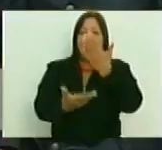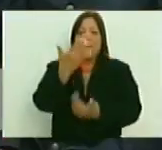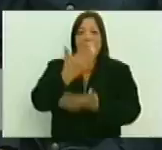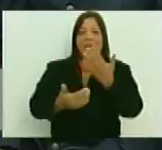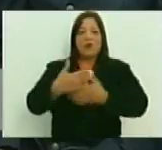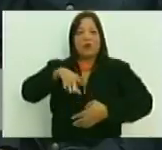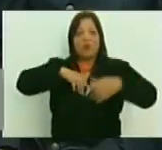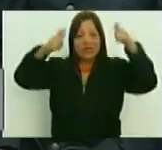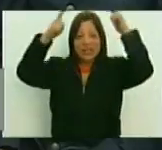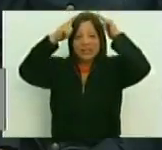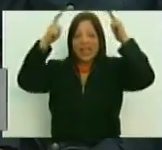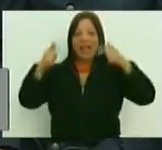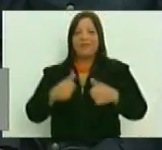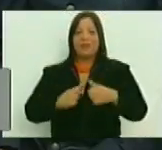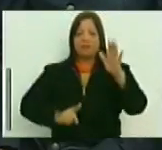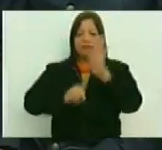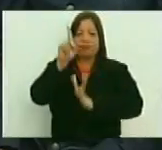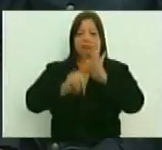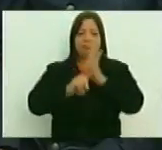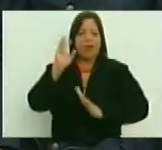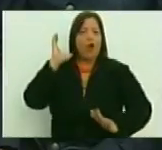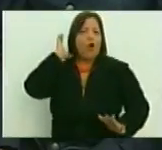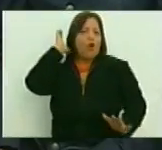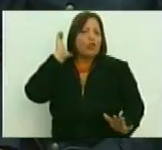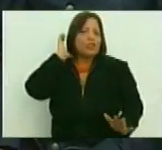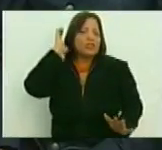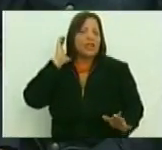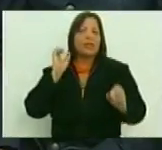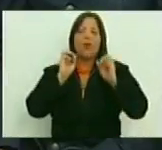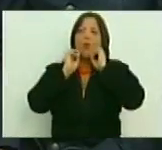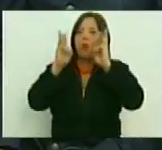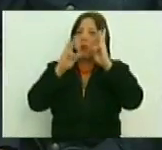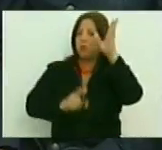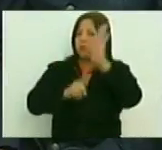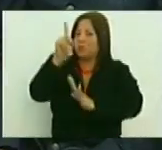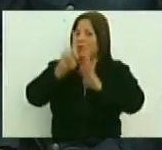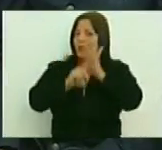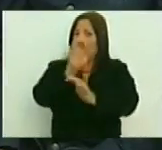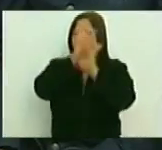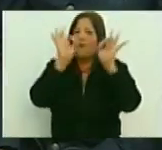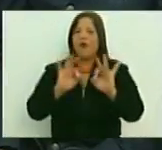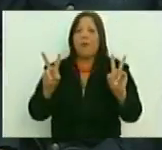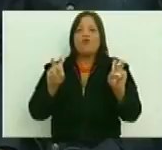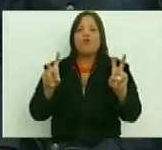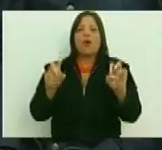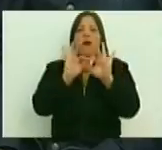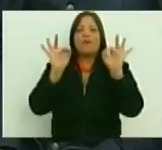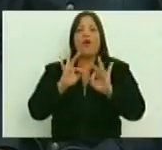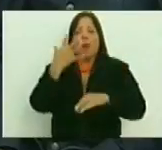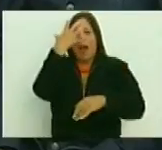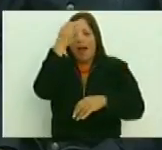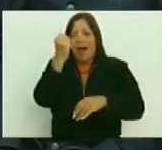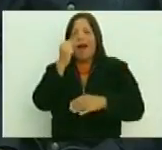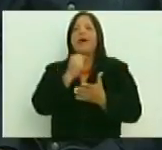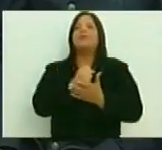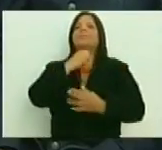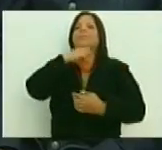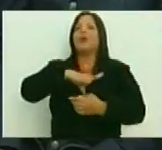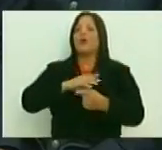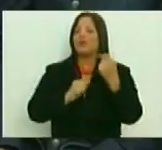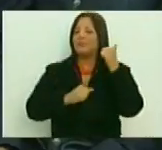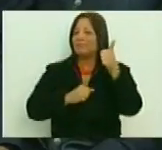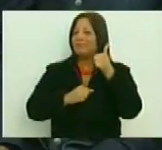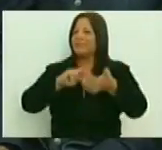nuestro Chávez, desarrolla una conciencia excepcional sobre una manera nueva de vivir y entender la historia, sobre